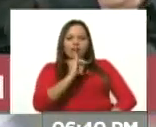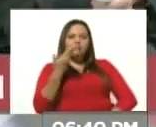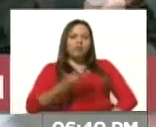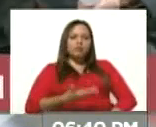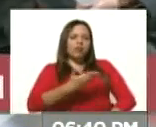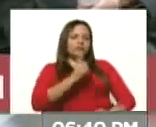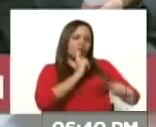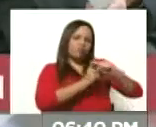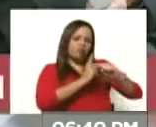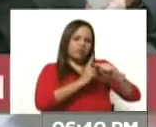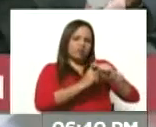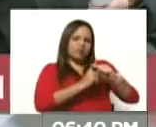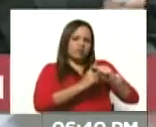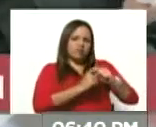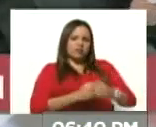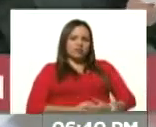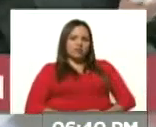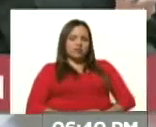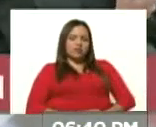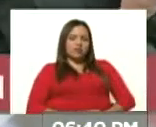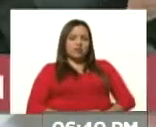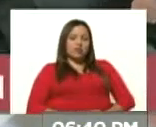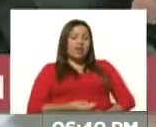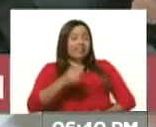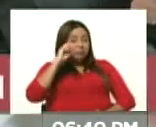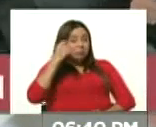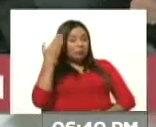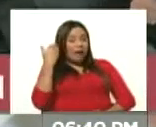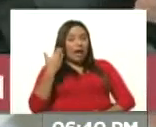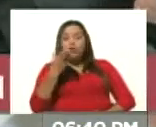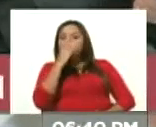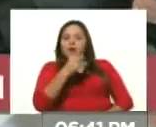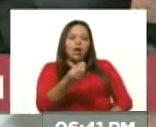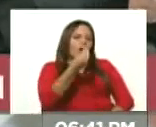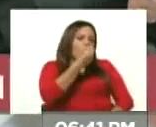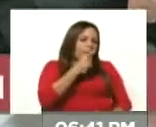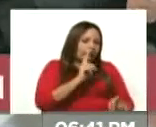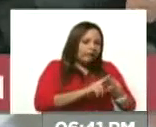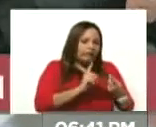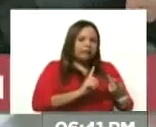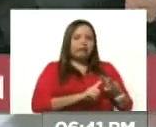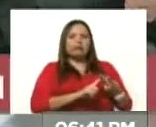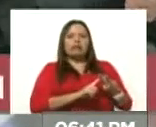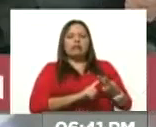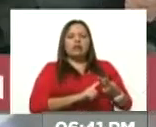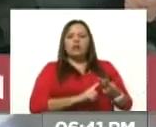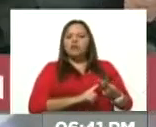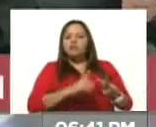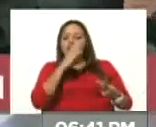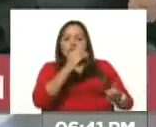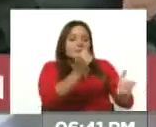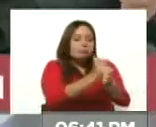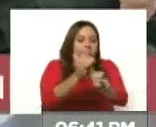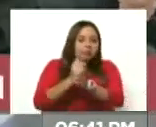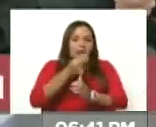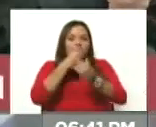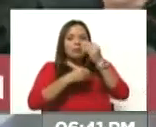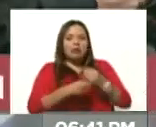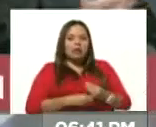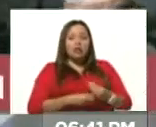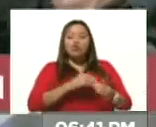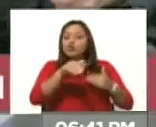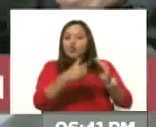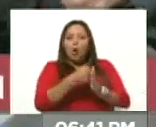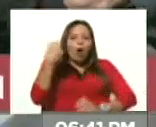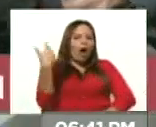positivamente de ninguna época que no había que comer el desabastecimiento era muy grave la inflación era